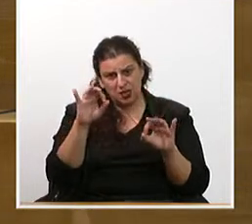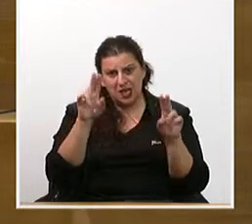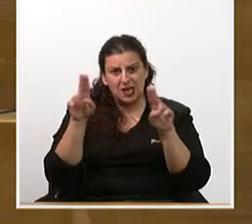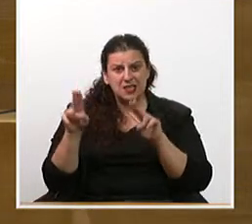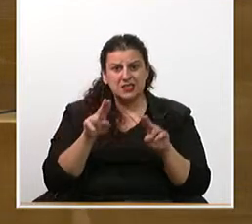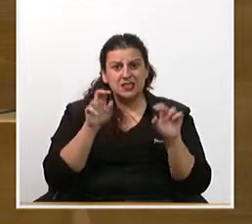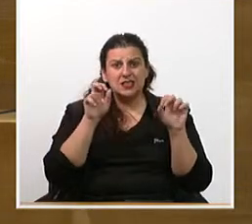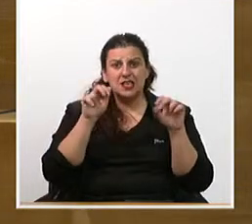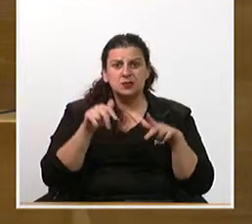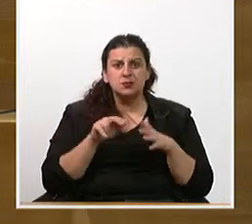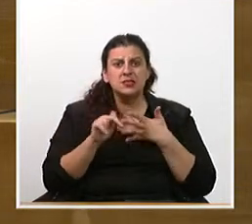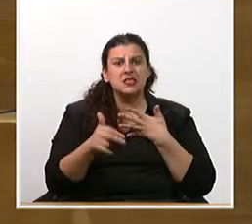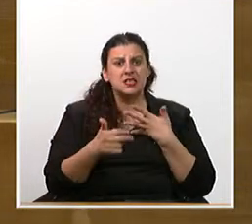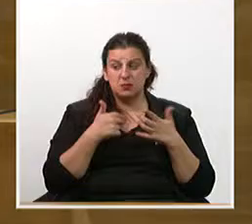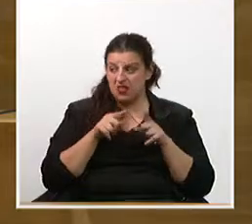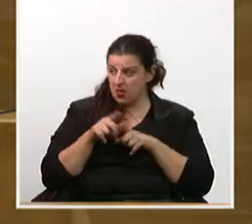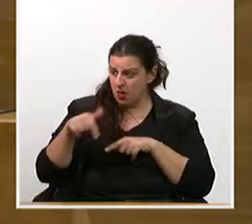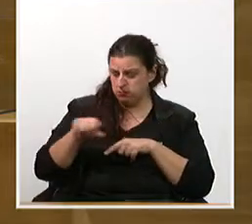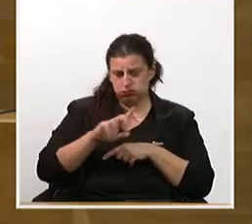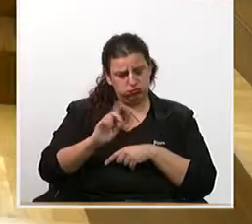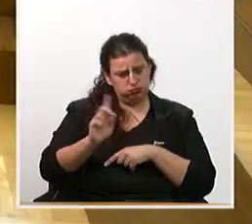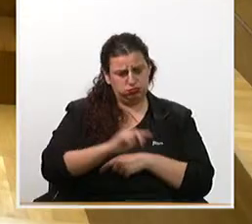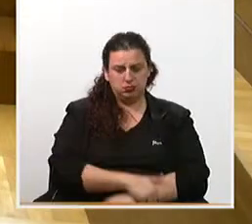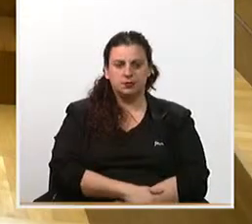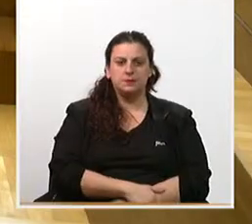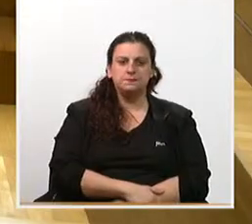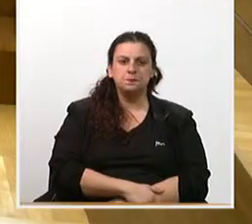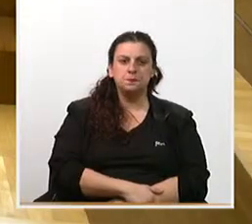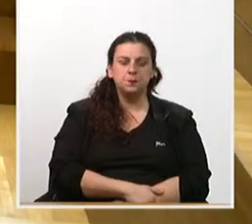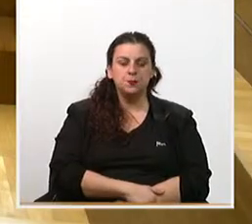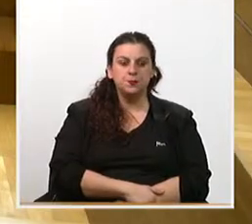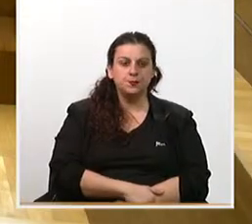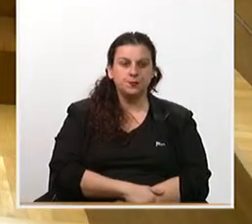con transparencia no como lo hicieron ustedes Muchas